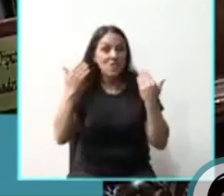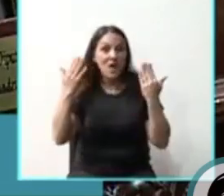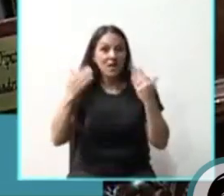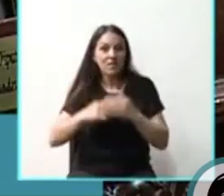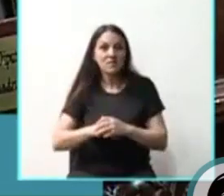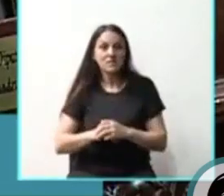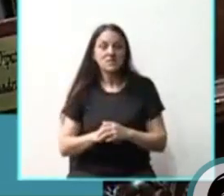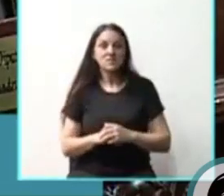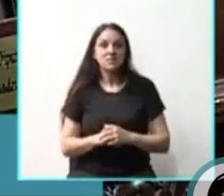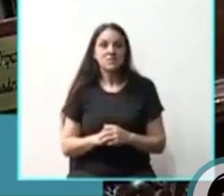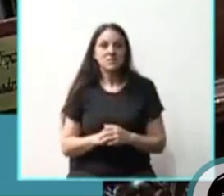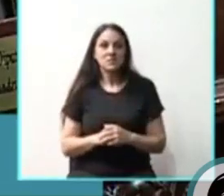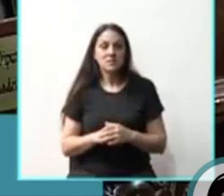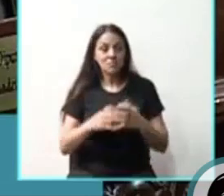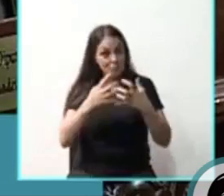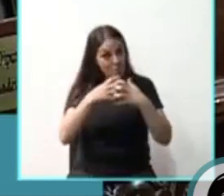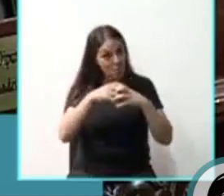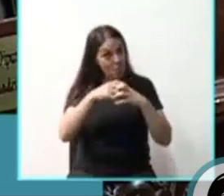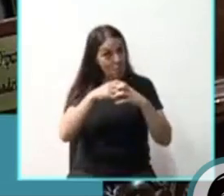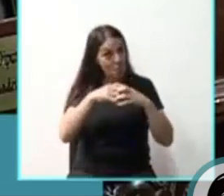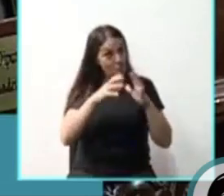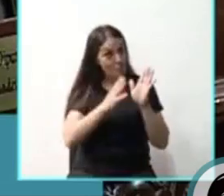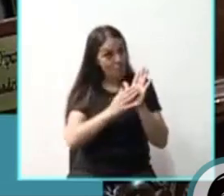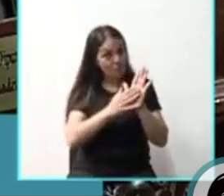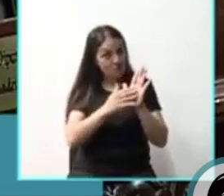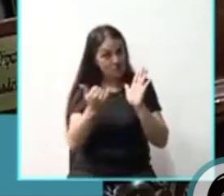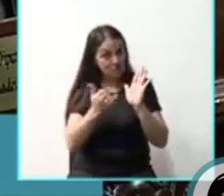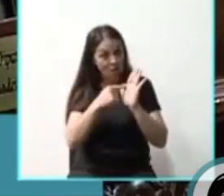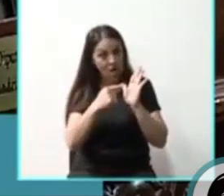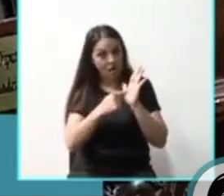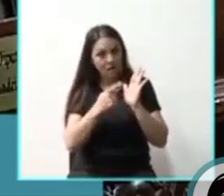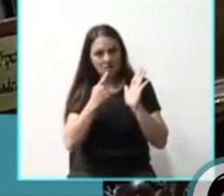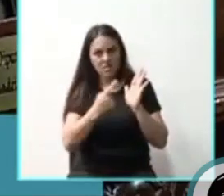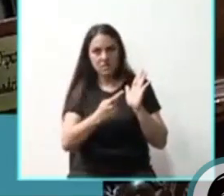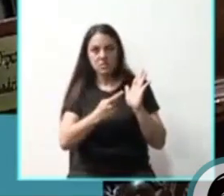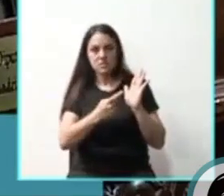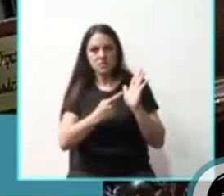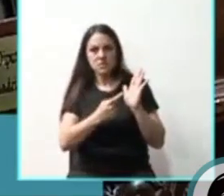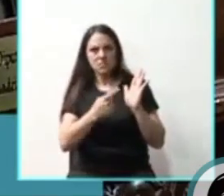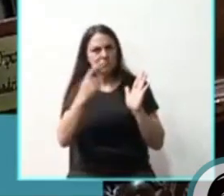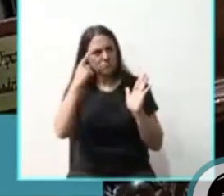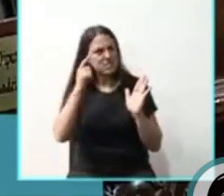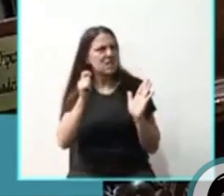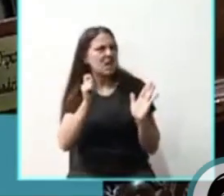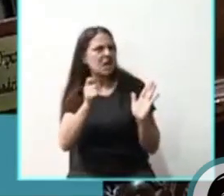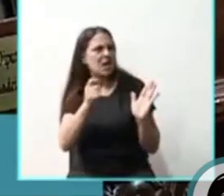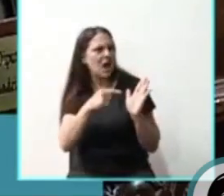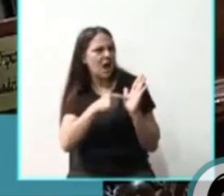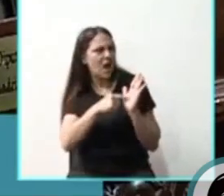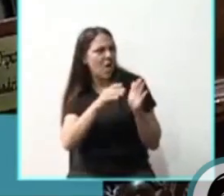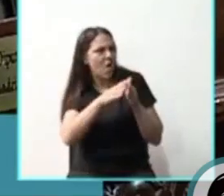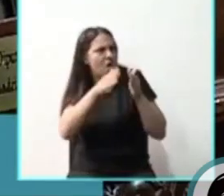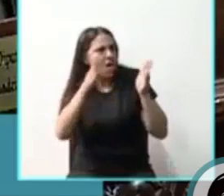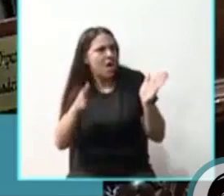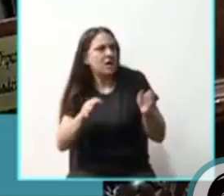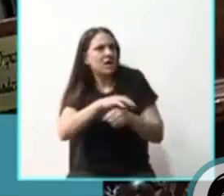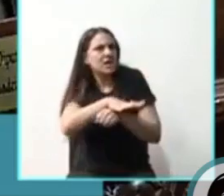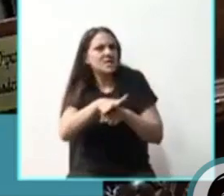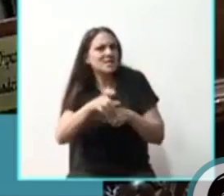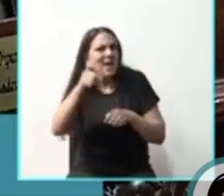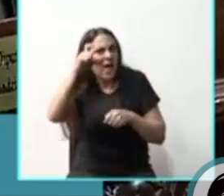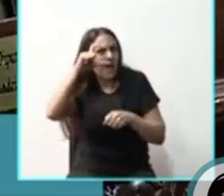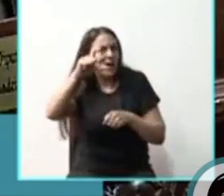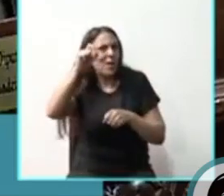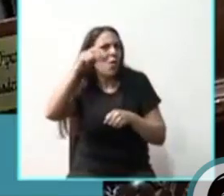que yo pone en este proyecto es así a quién se le va a ocurrir que en el medio de esta crisis ecológica que estamos